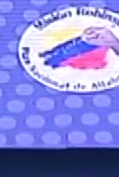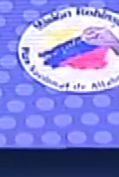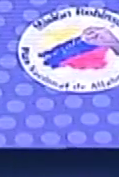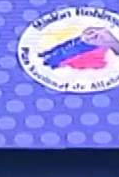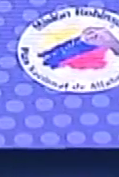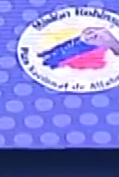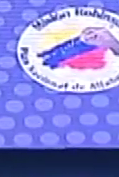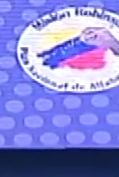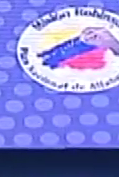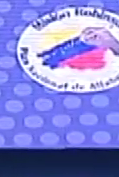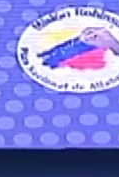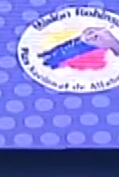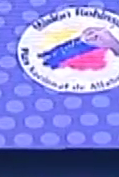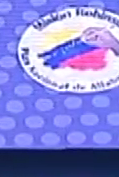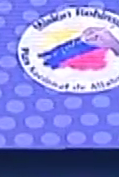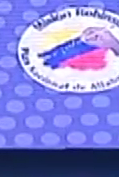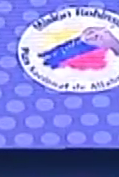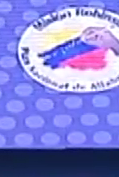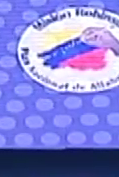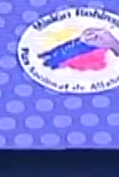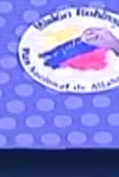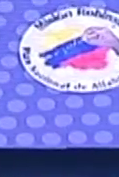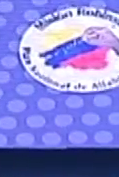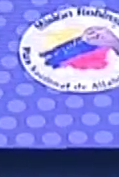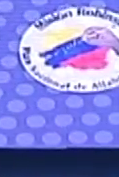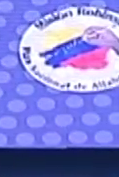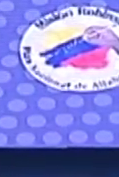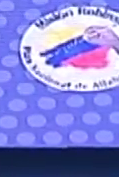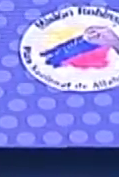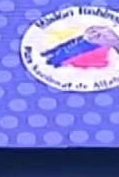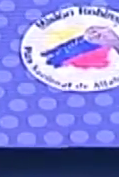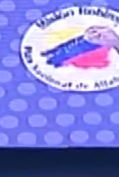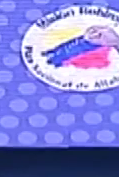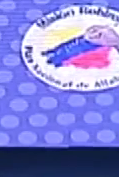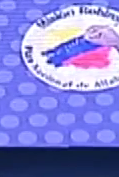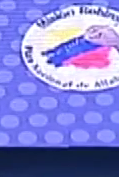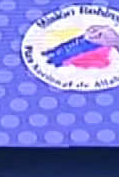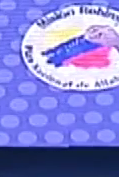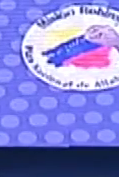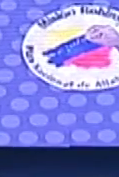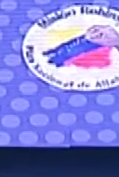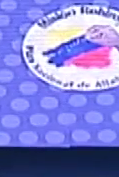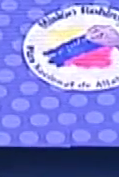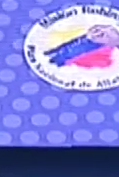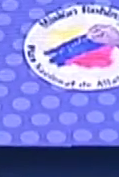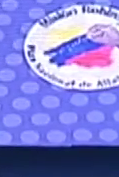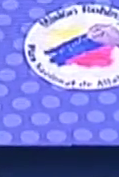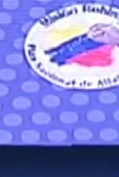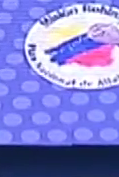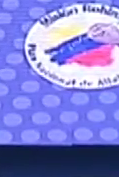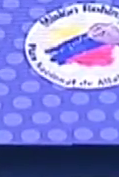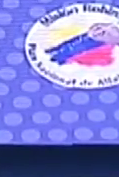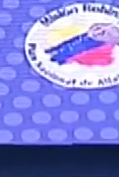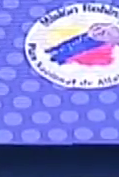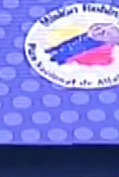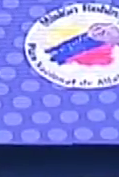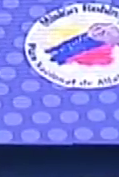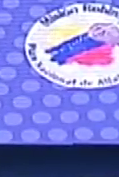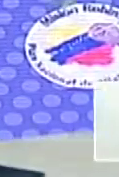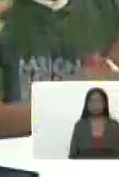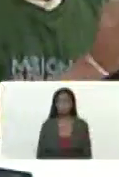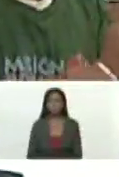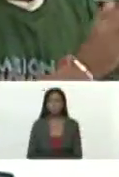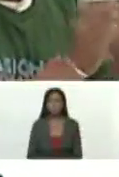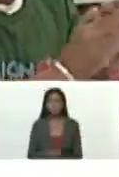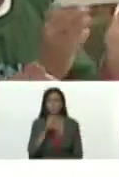de Azerbaiyán, del gran triunfo de la cumbre del movimiento de países no alineados,